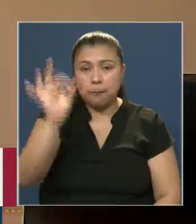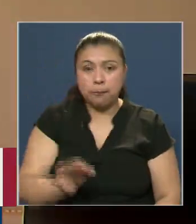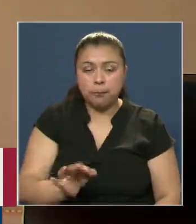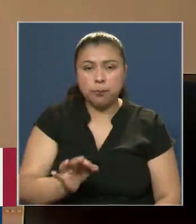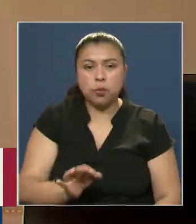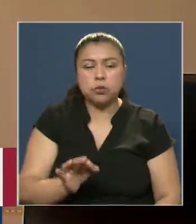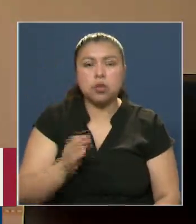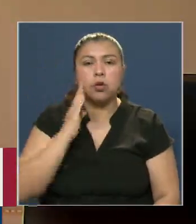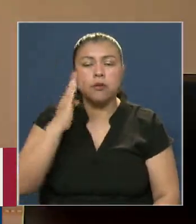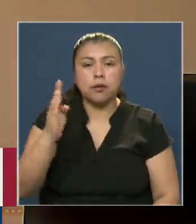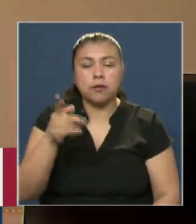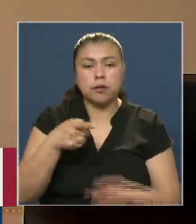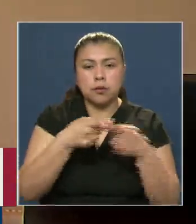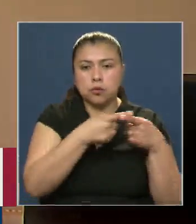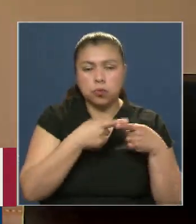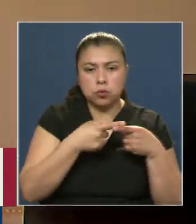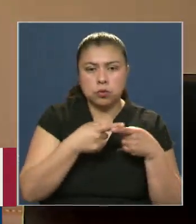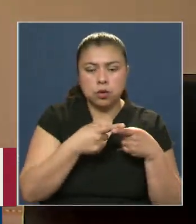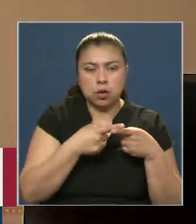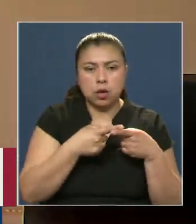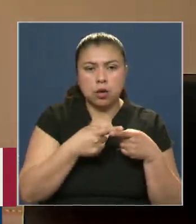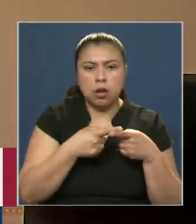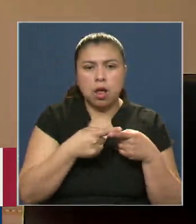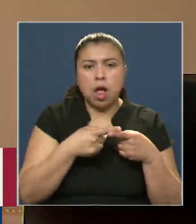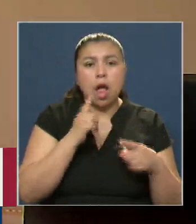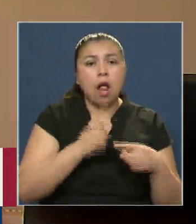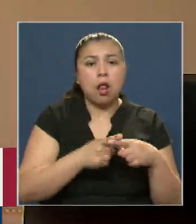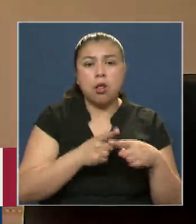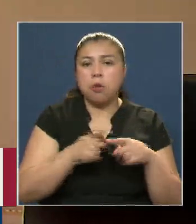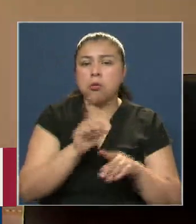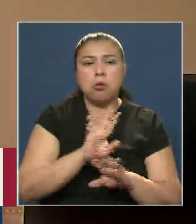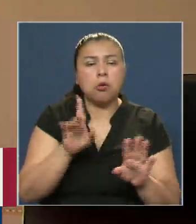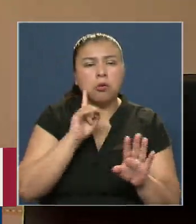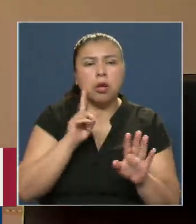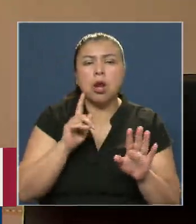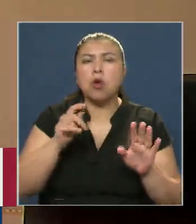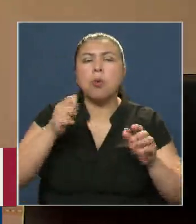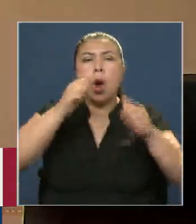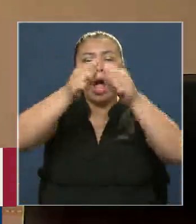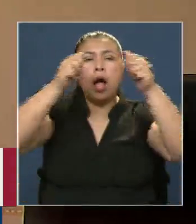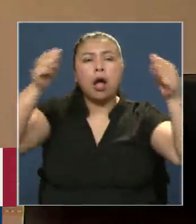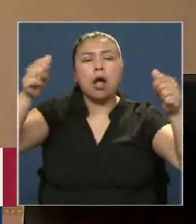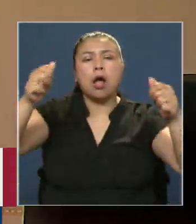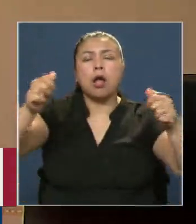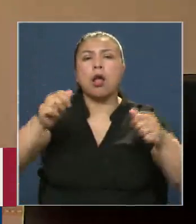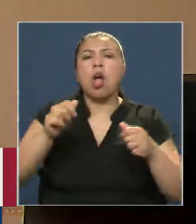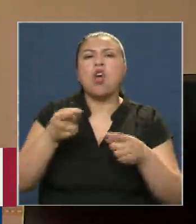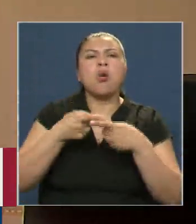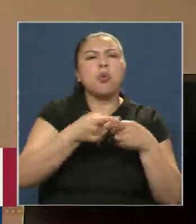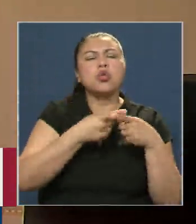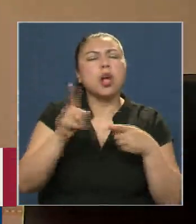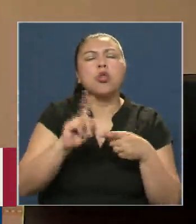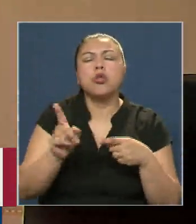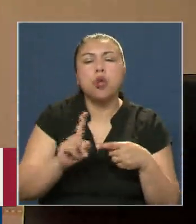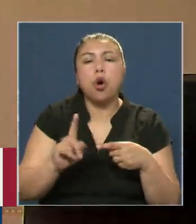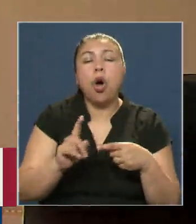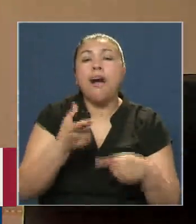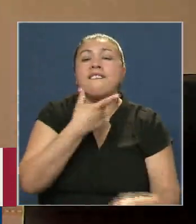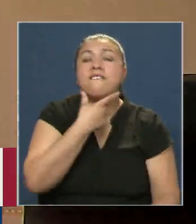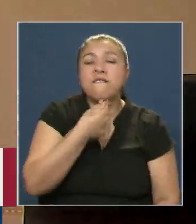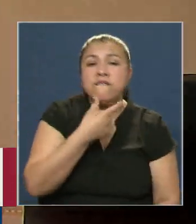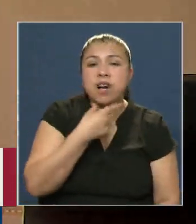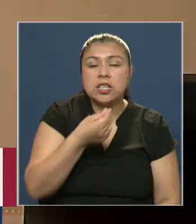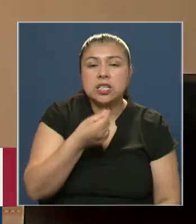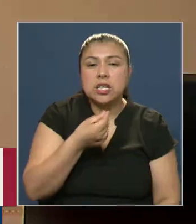beneficios sociales. Por eso, este nombre no tiene como finalidad ser una propaganda de utilidad social, sino que simplemente